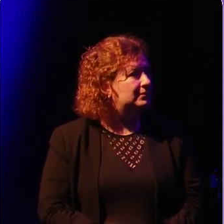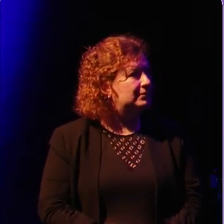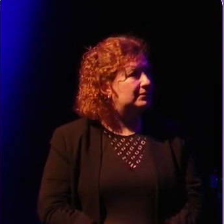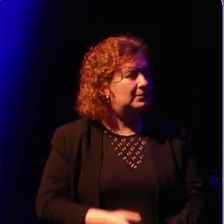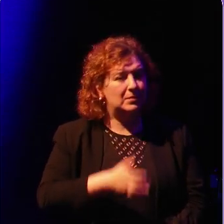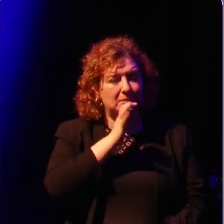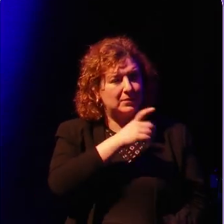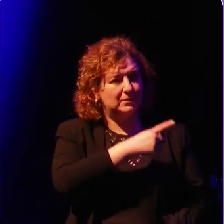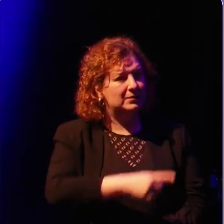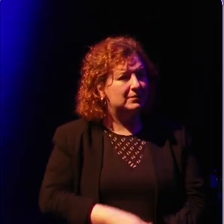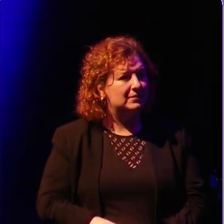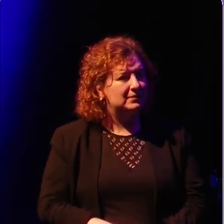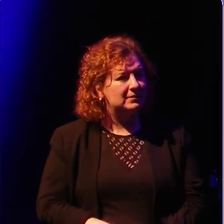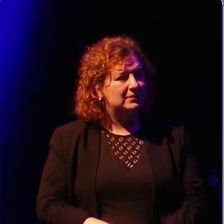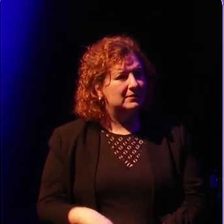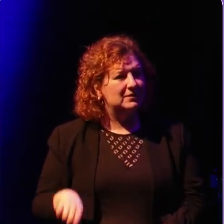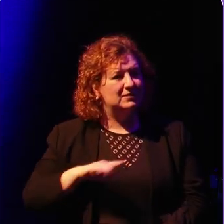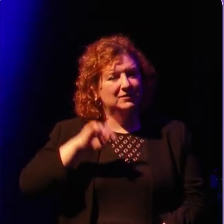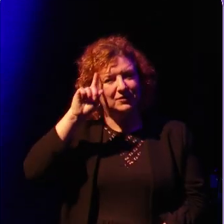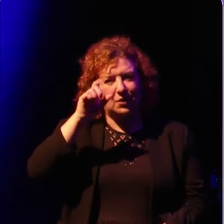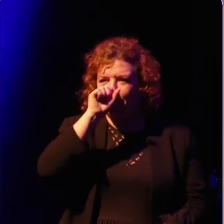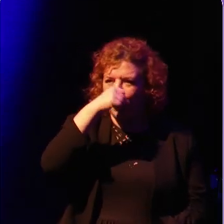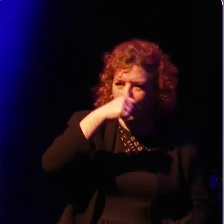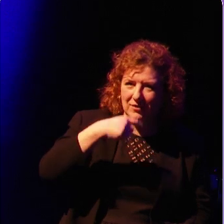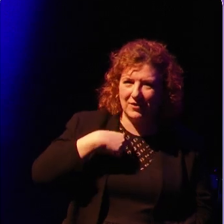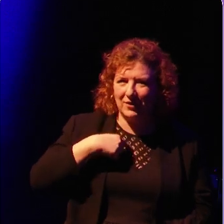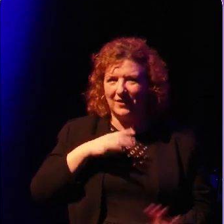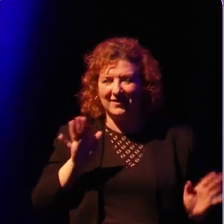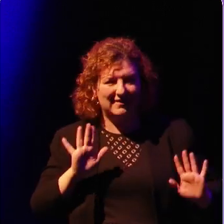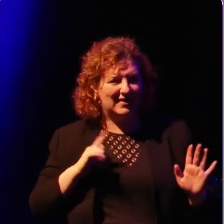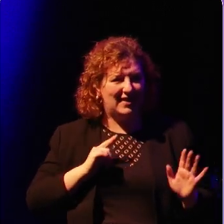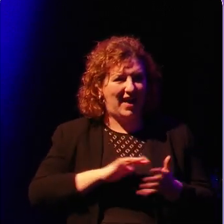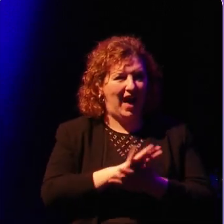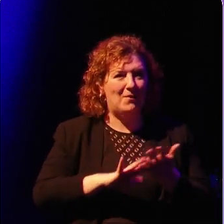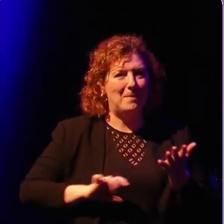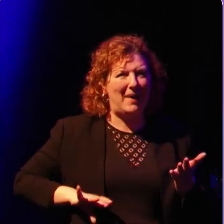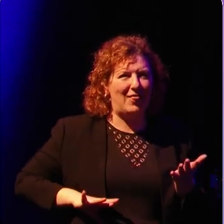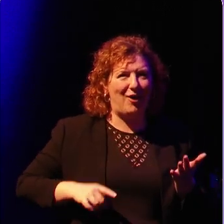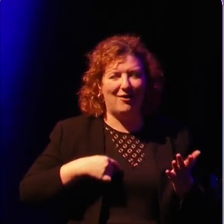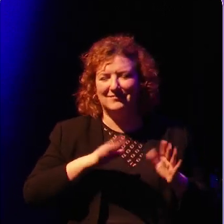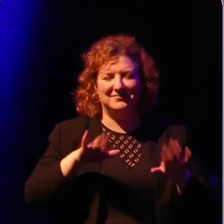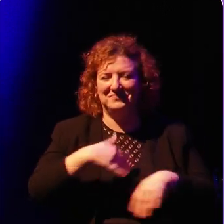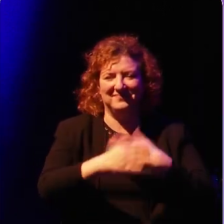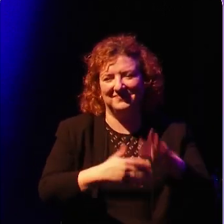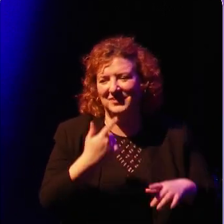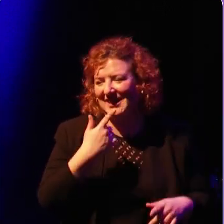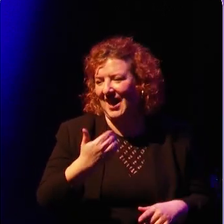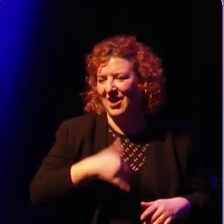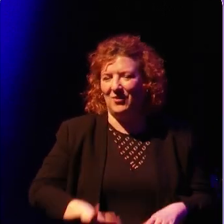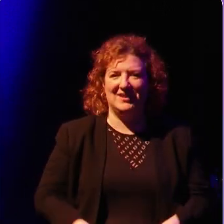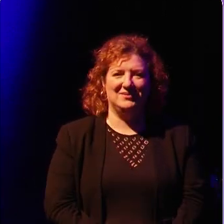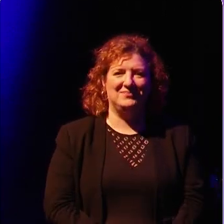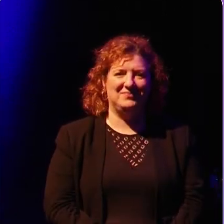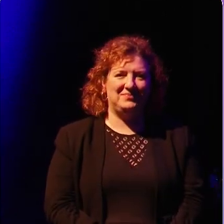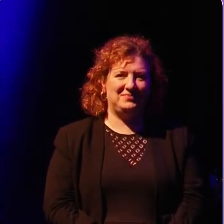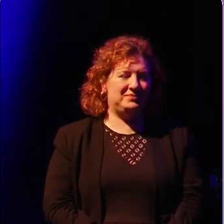el vaso, porque no sabía si contarlo del pedo en la universidad, lo he dicho, lo he pensado. Lo he dicho, ¿no? Vale.